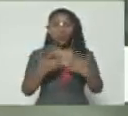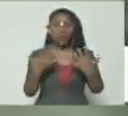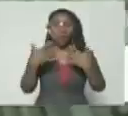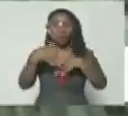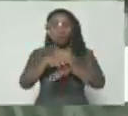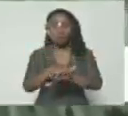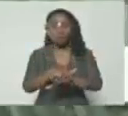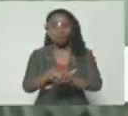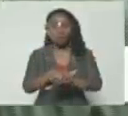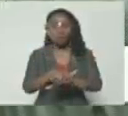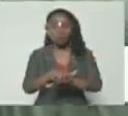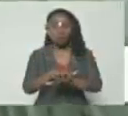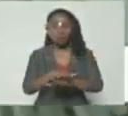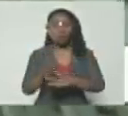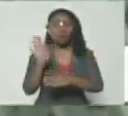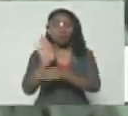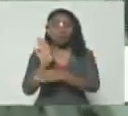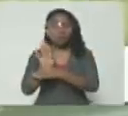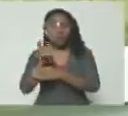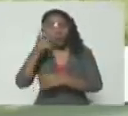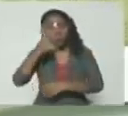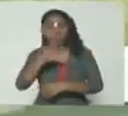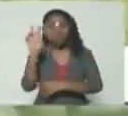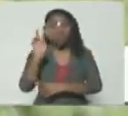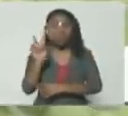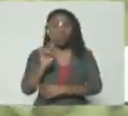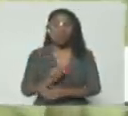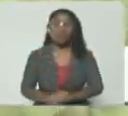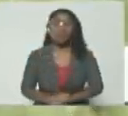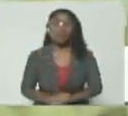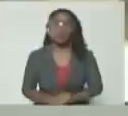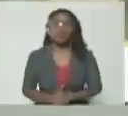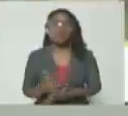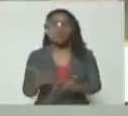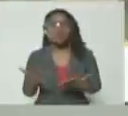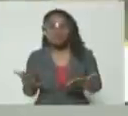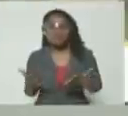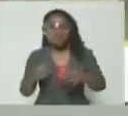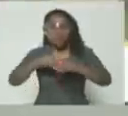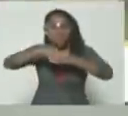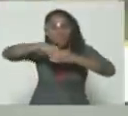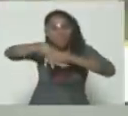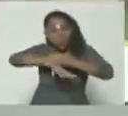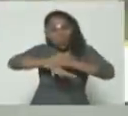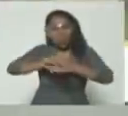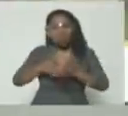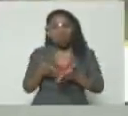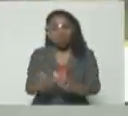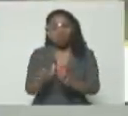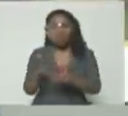integrada de proteína para el pueblo venezolano, cuya raíz